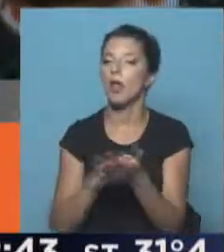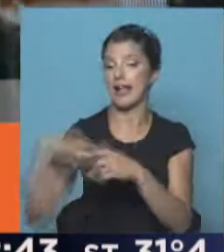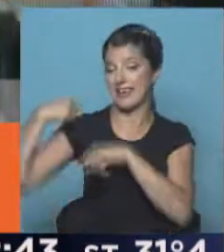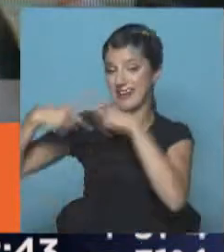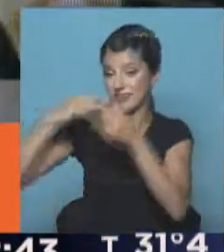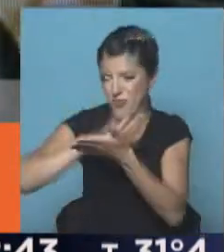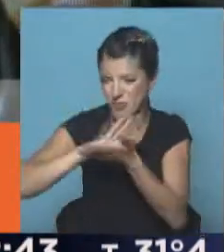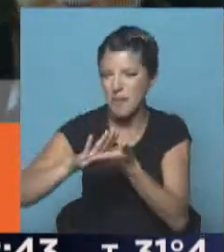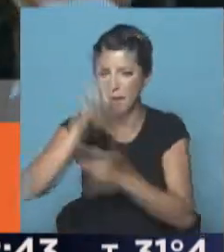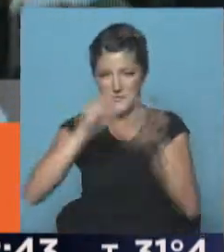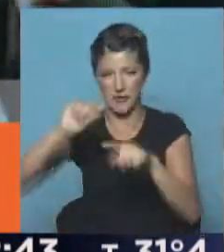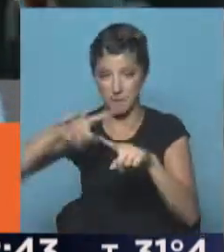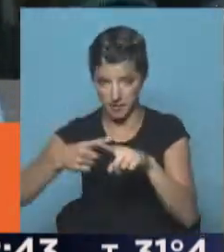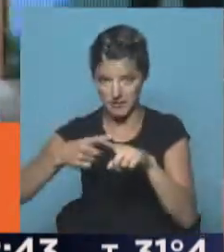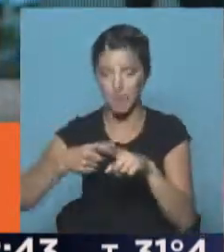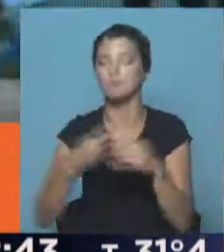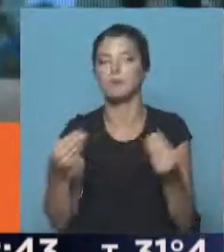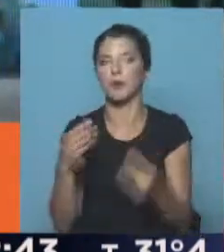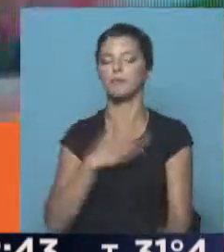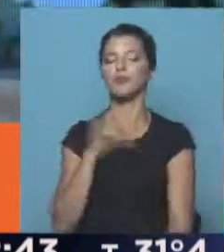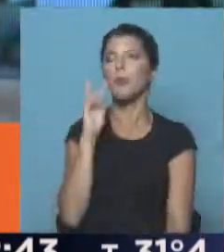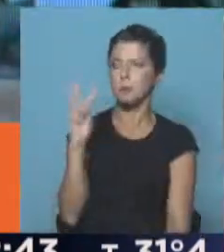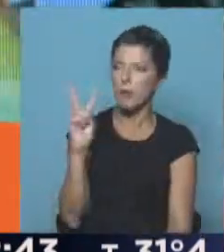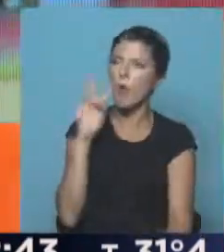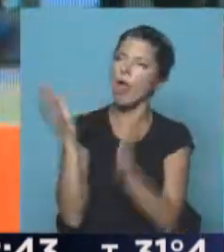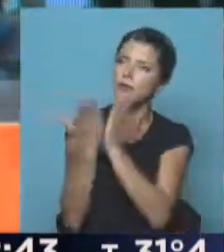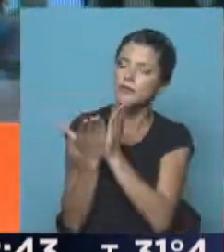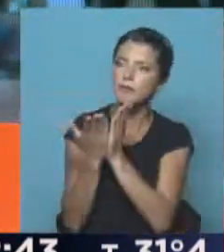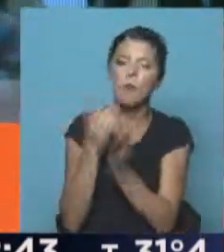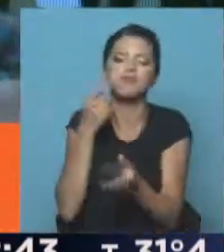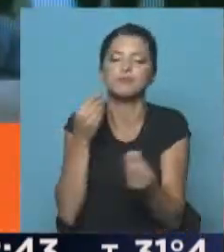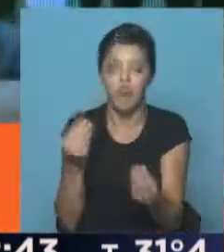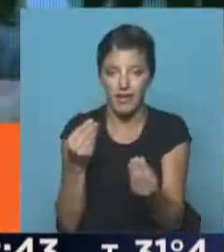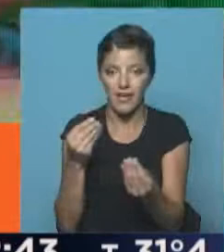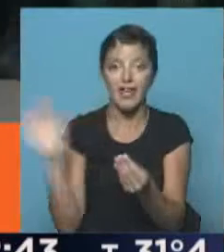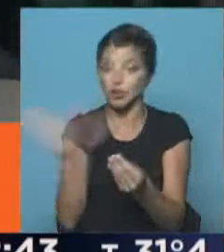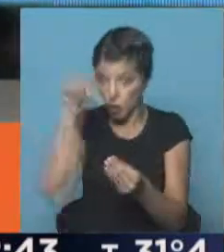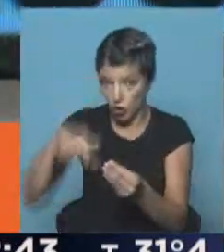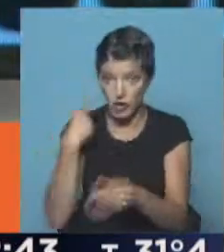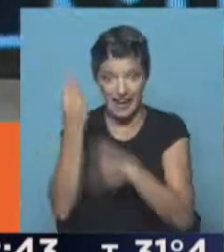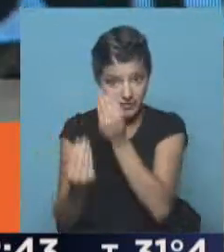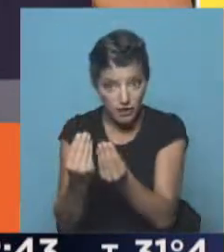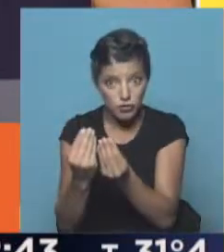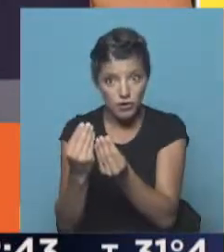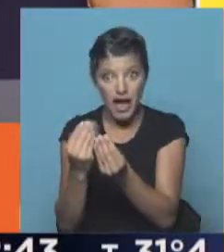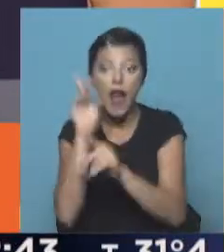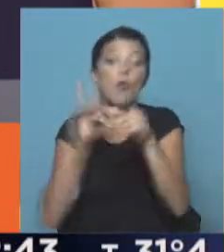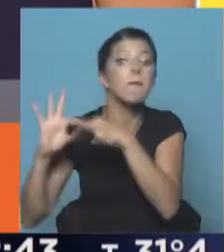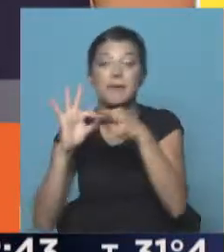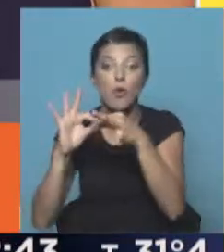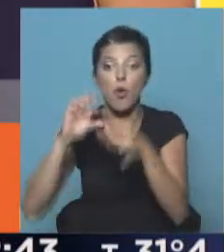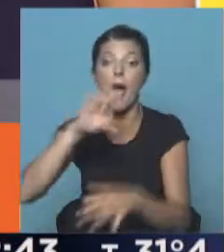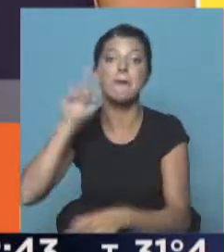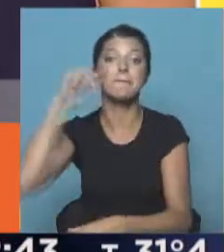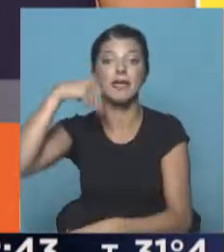políticos porque efectivamente lo que uno ve es que todos los que están tuvieron que ver con pinochet de un lado o del otro pero sigue estando